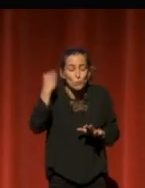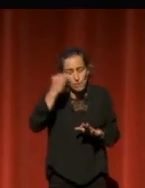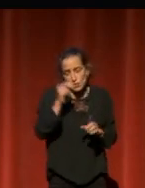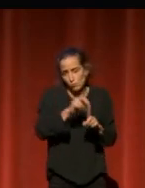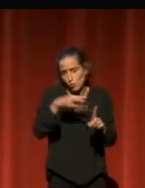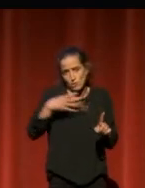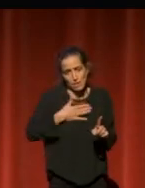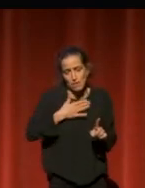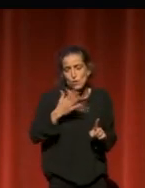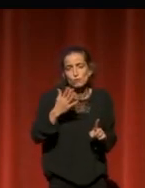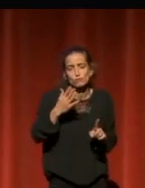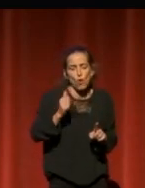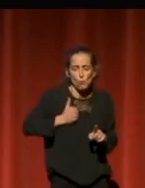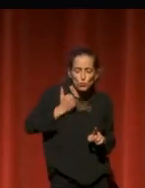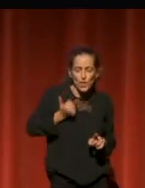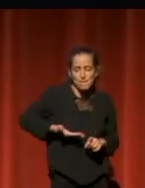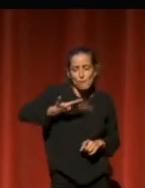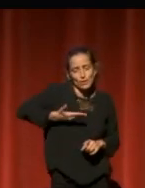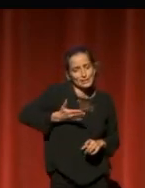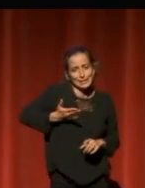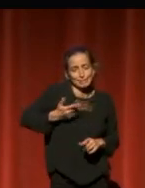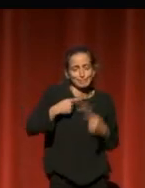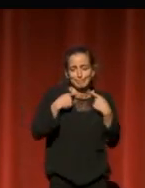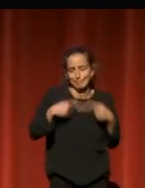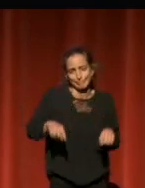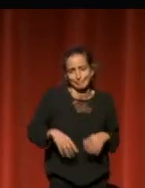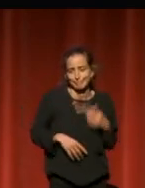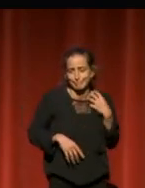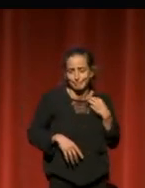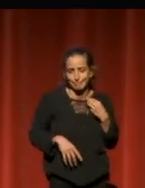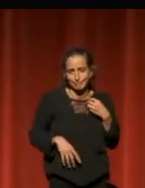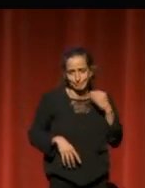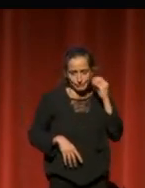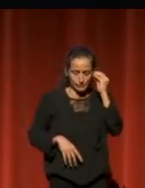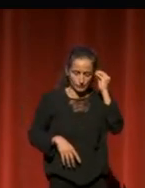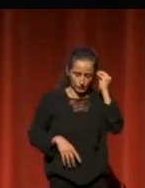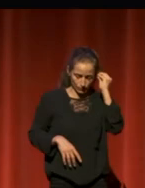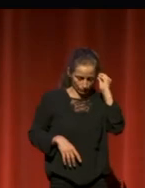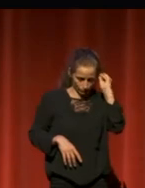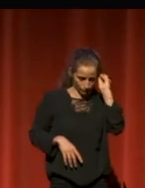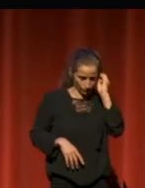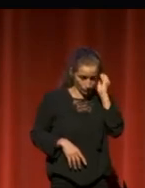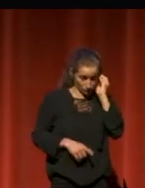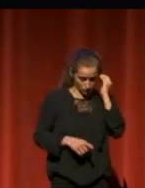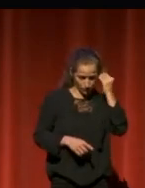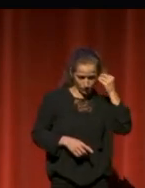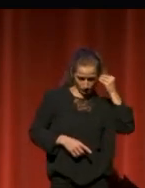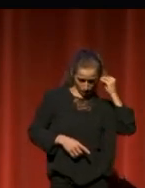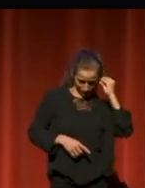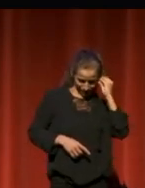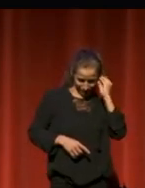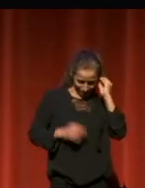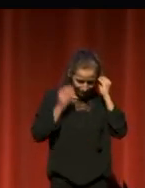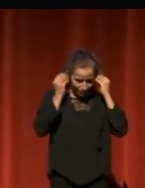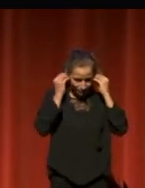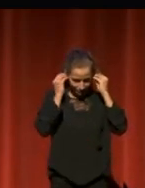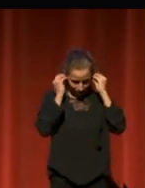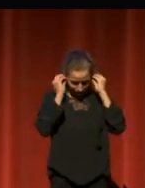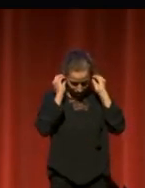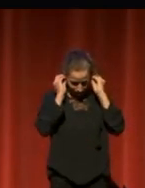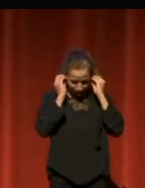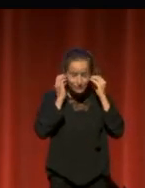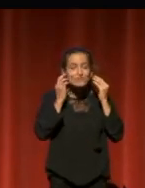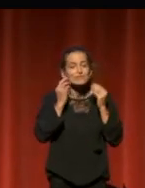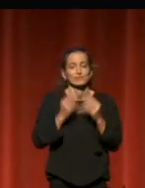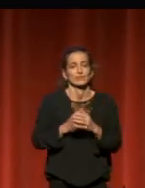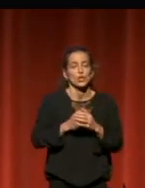oportunidad muy importante. Y luego las comunidades autónomas son realmente quienes deberían y tendrían que